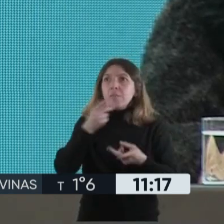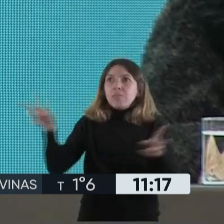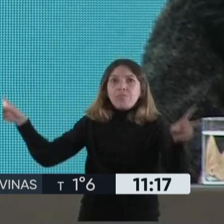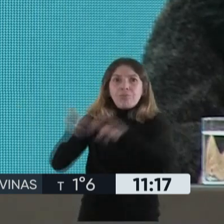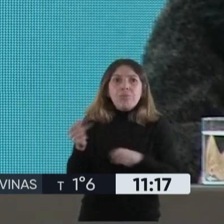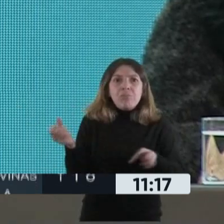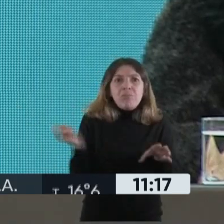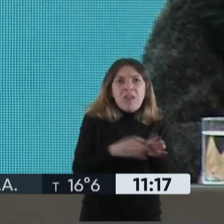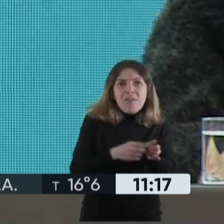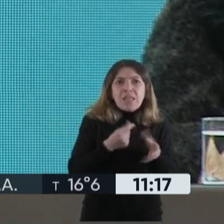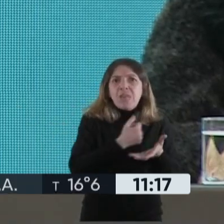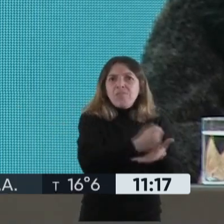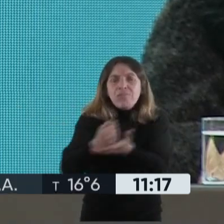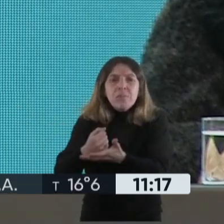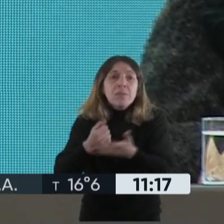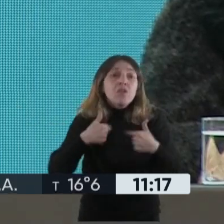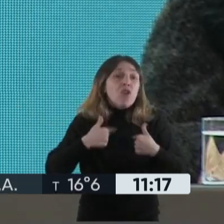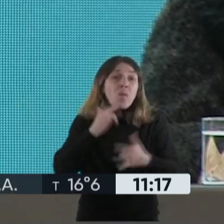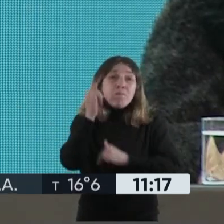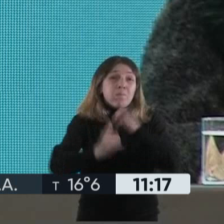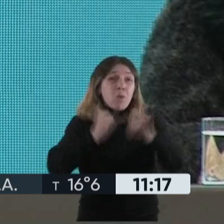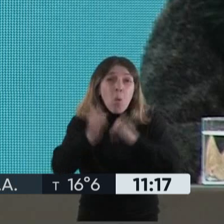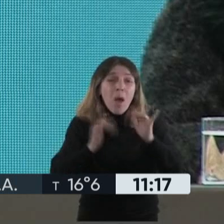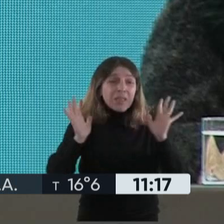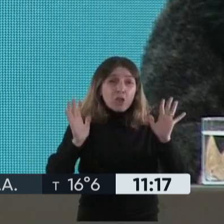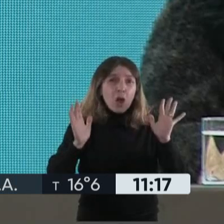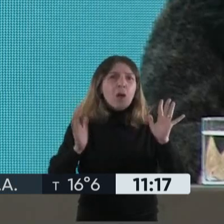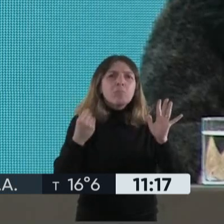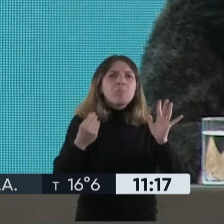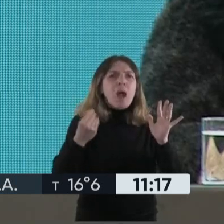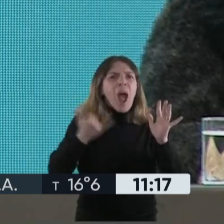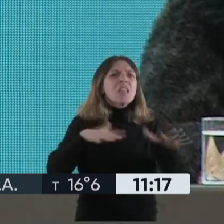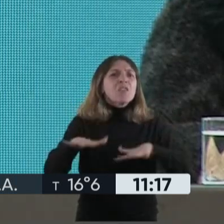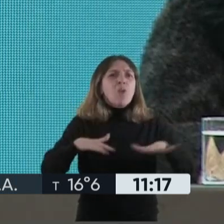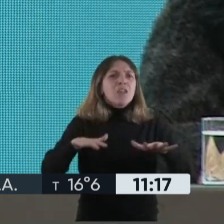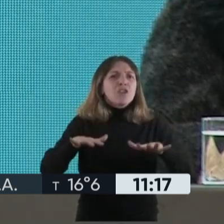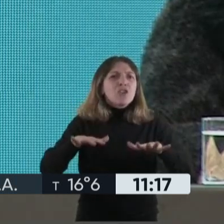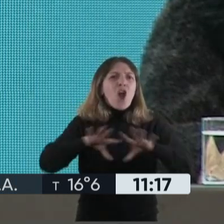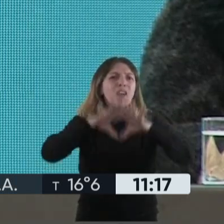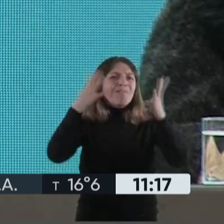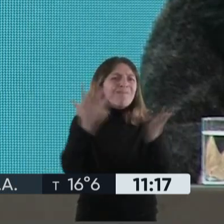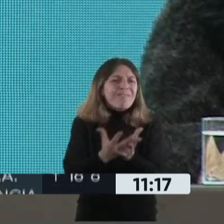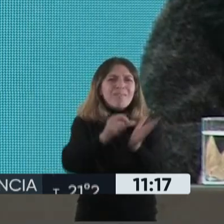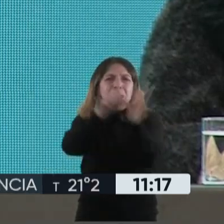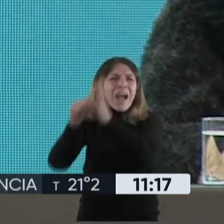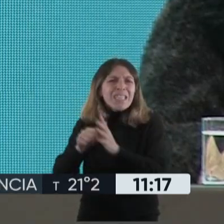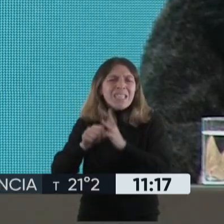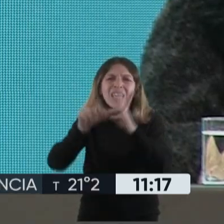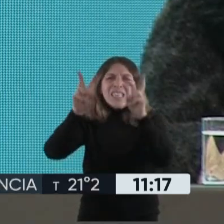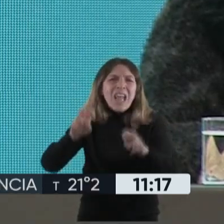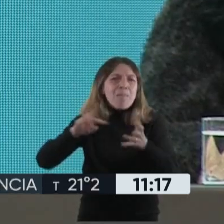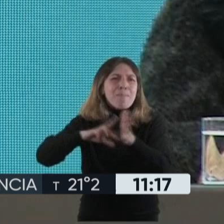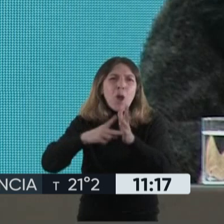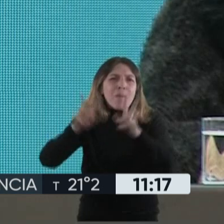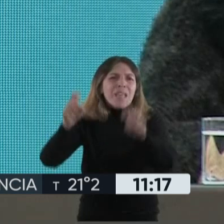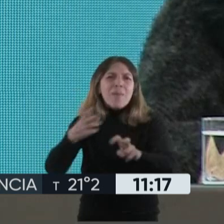sumamente importante. Y todo esto lo cuento en un contexto de una crisis internacional de la energía fuera de lo común. Y